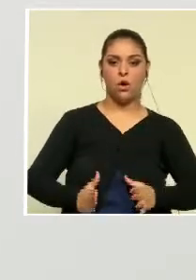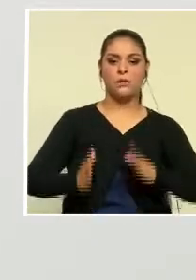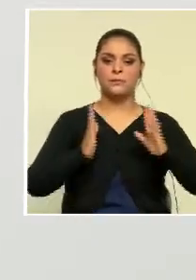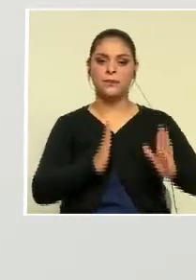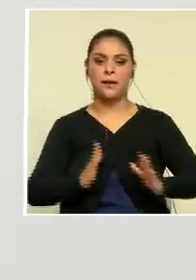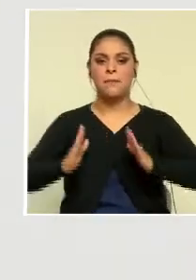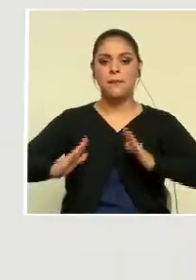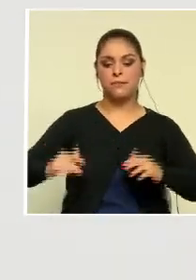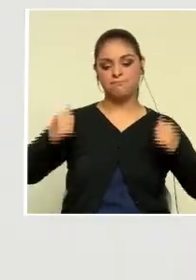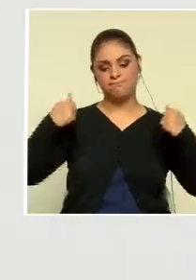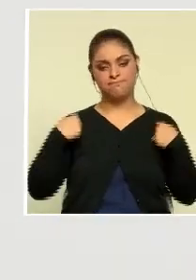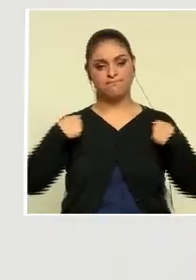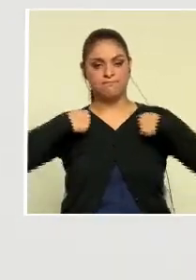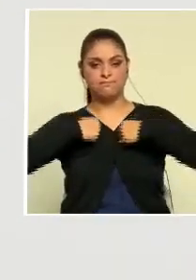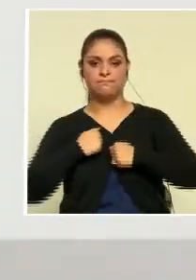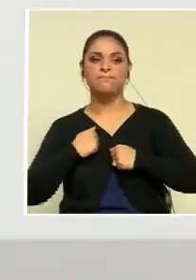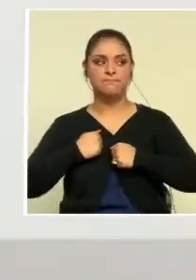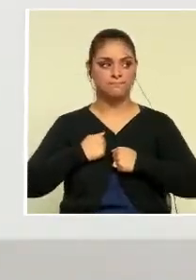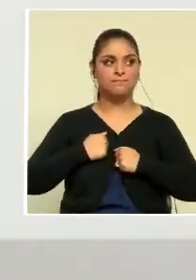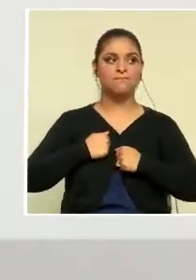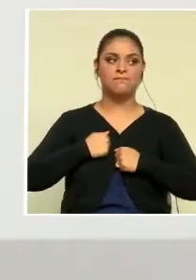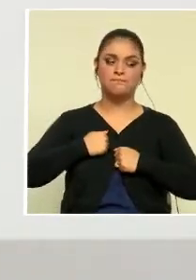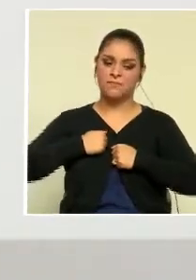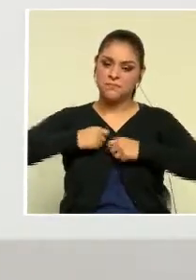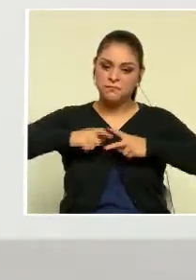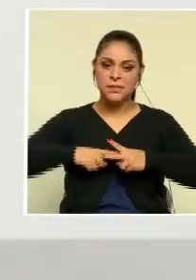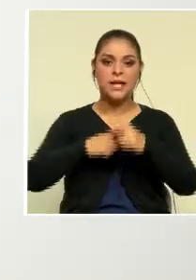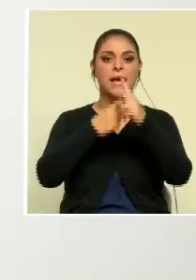coloca la camiseta y arranca